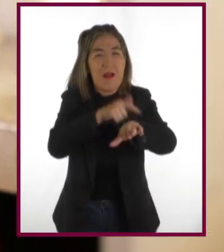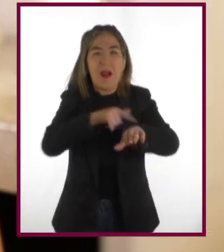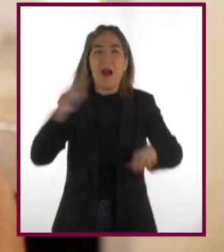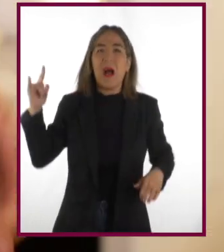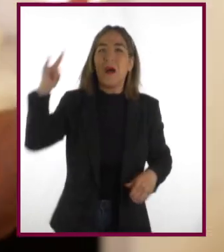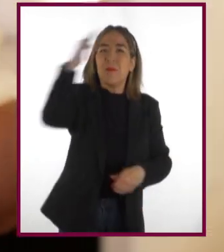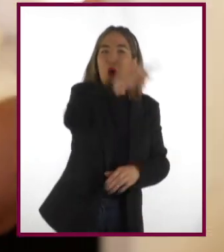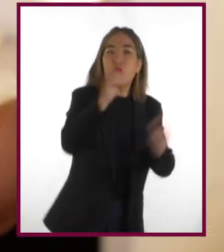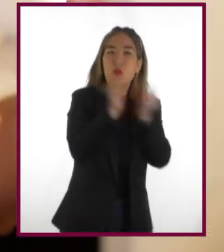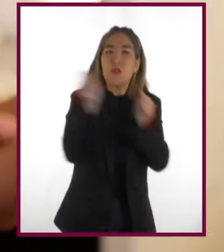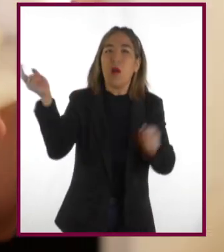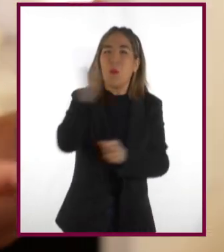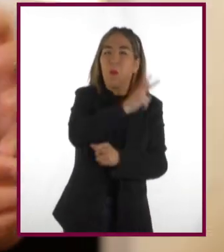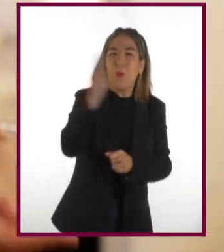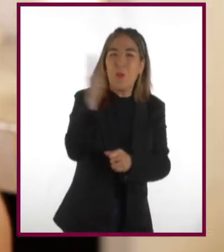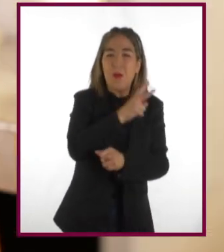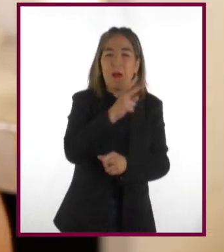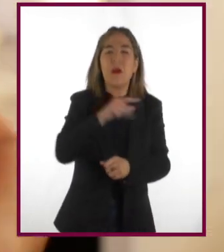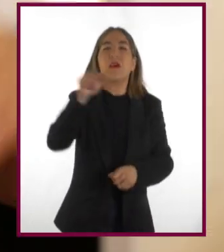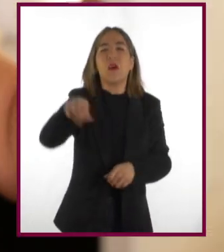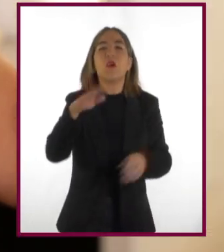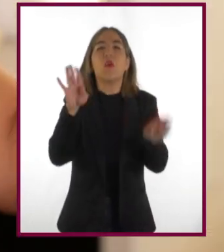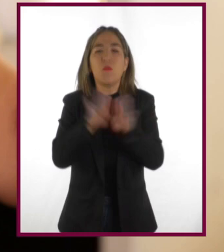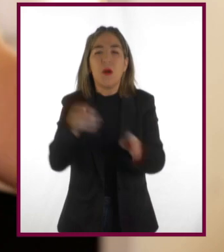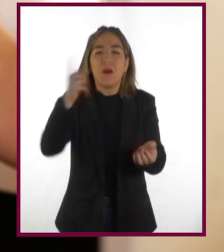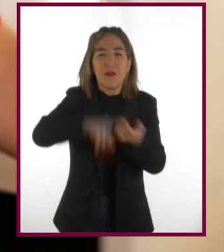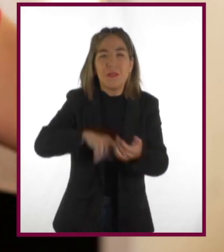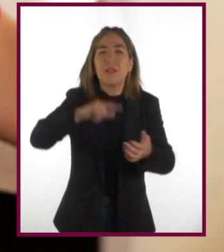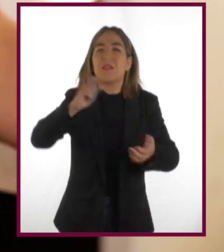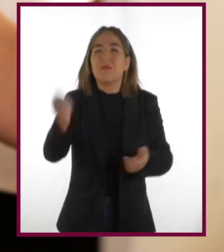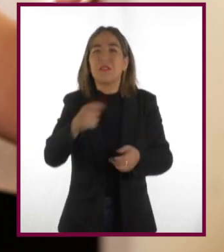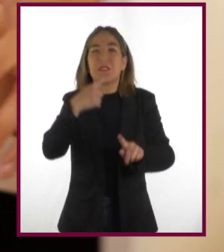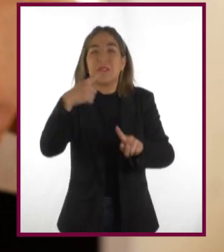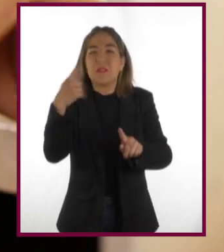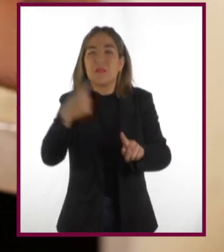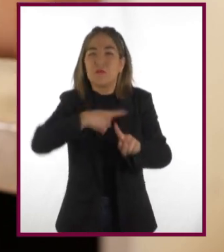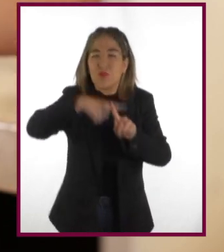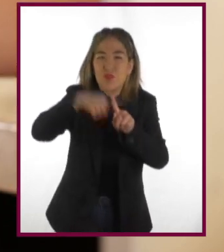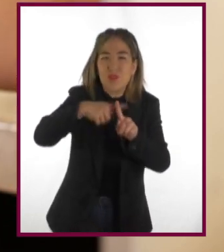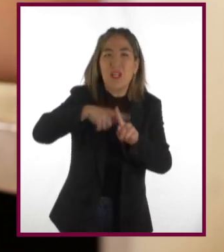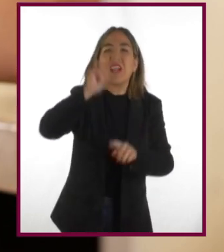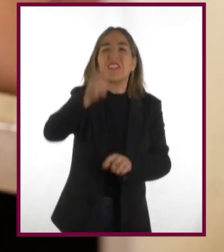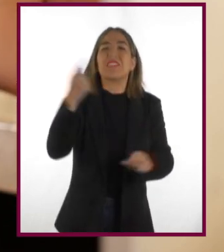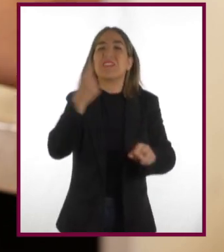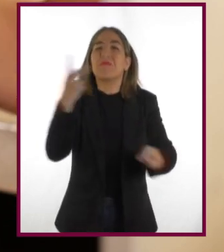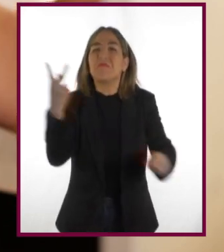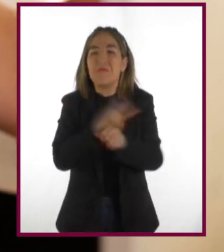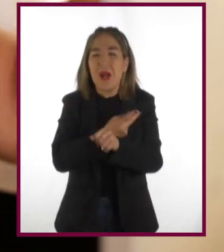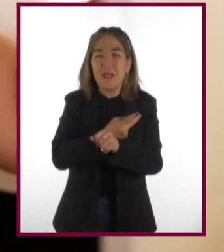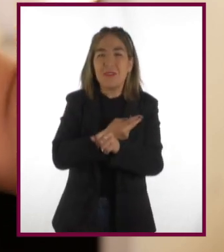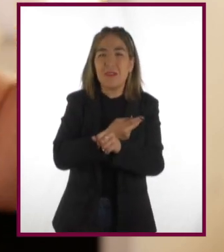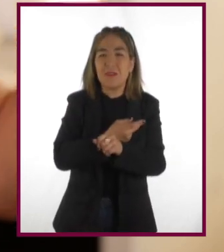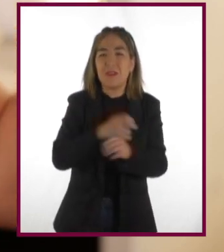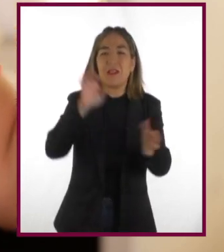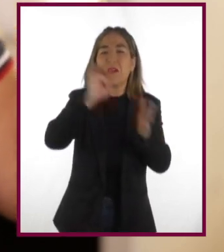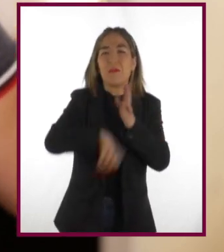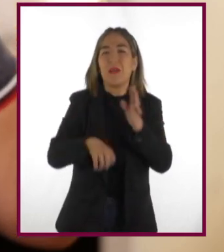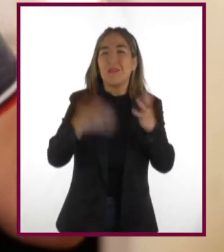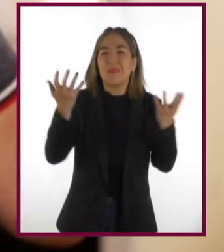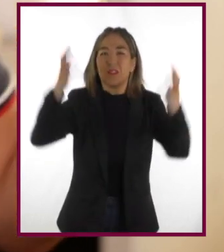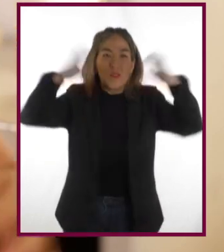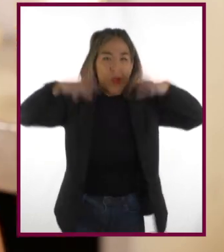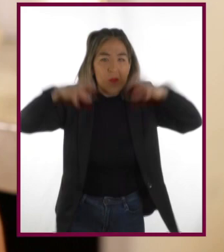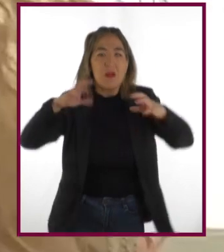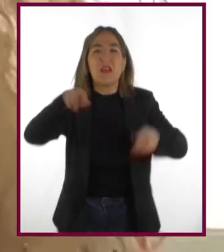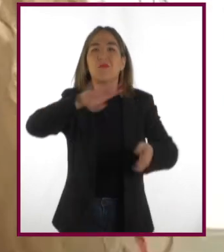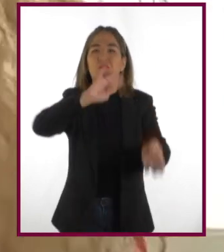¿no? Y actualmente se utiliza, por ejemplo, la meteorología a la hora de tratar de predecir un poco qué es lo que va a suceder, por ejemplo, con el